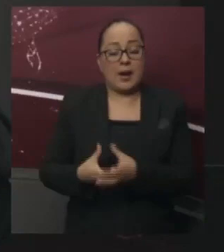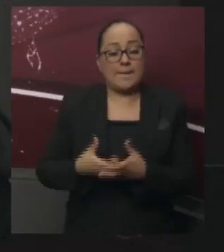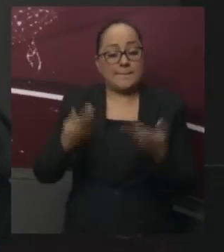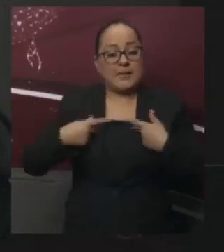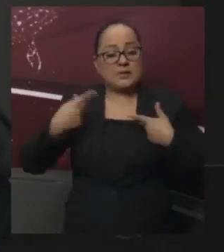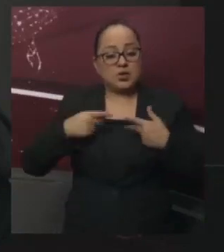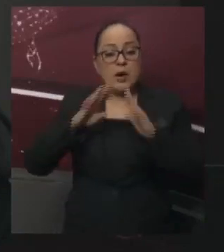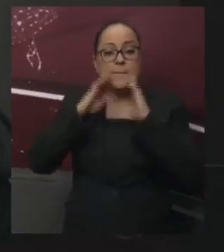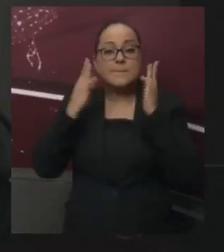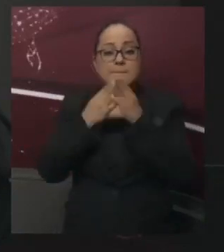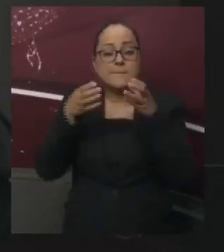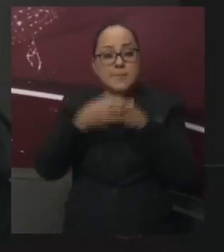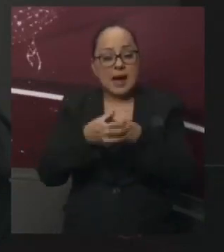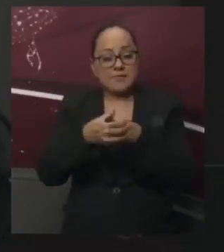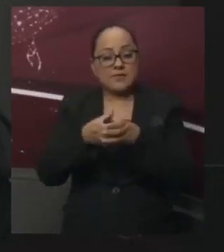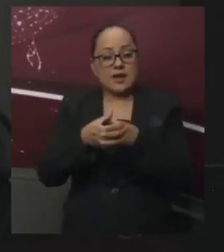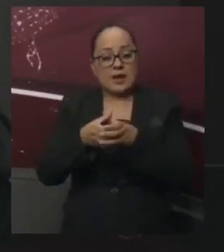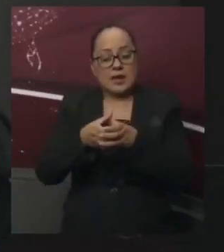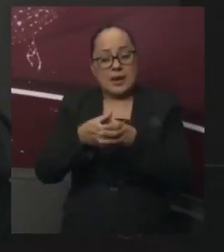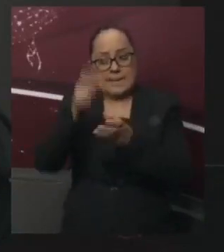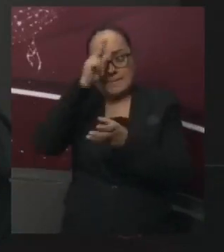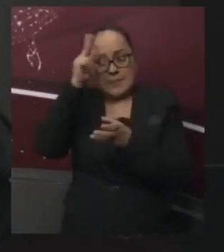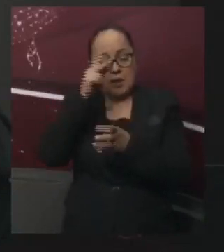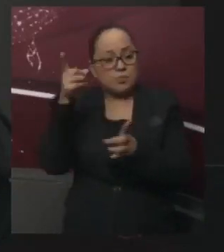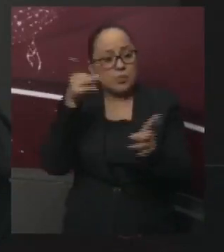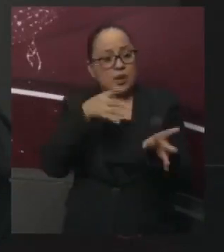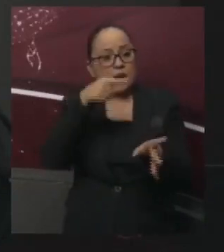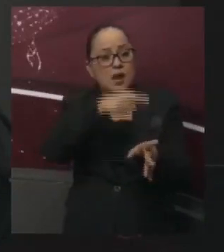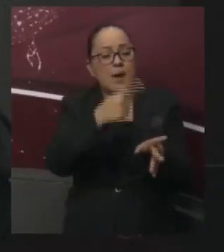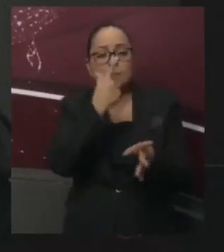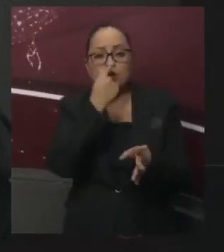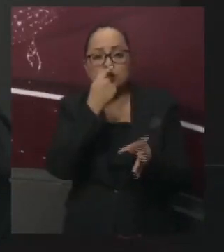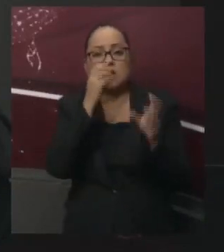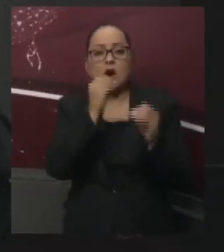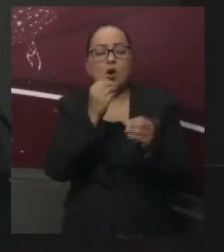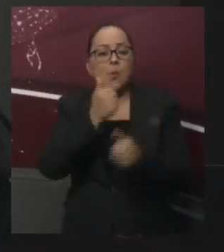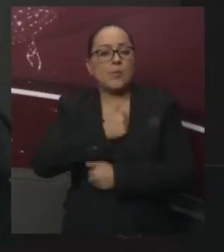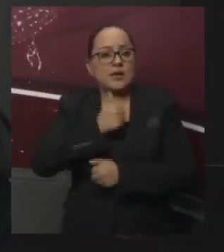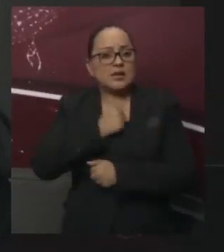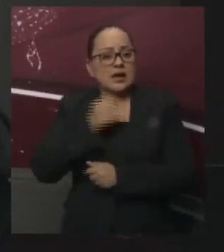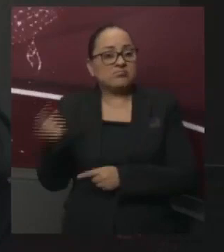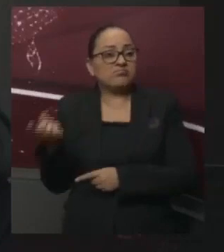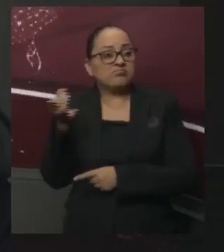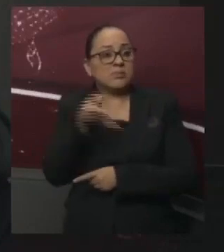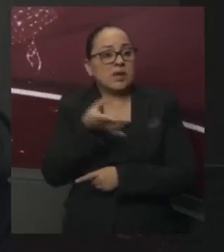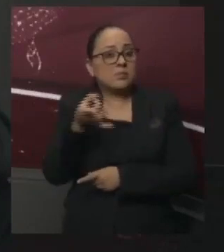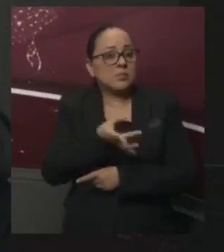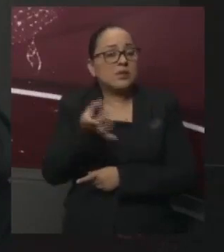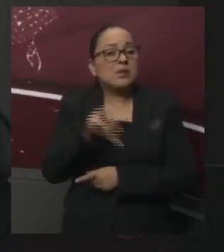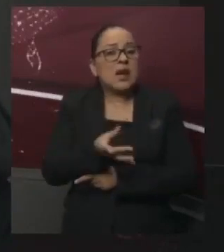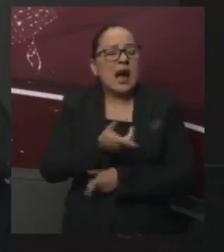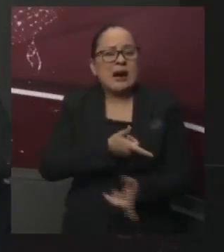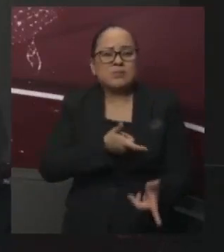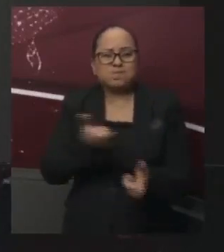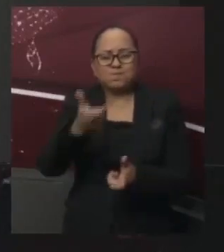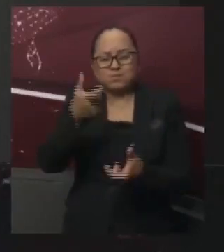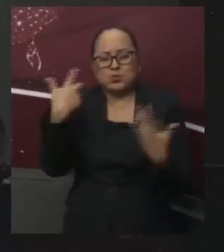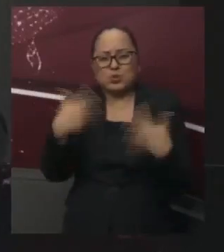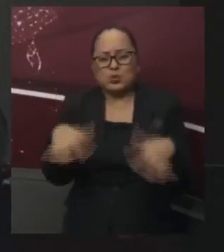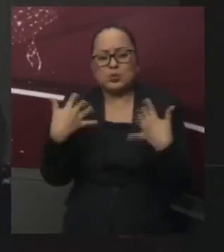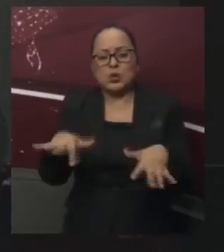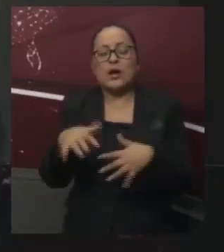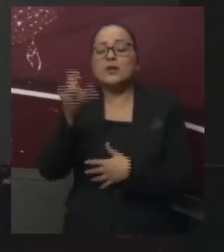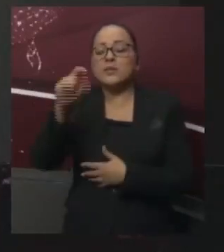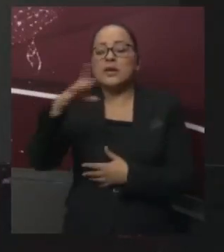delincuentes supera mucho a los de los cuerpos de seguridad, ya sea policiales o castrenses, ¿sí? a eso se suman